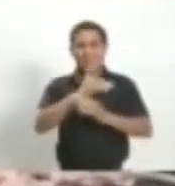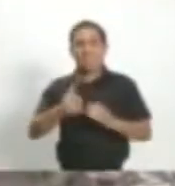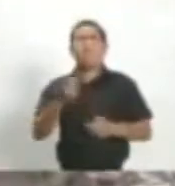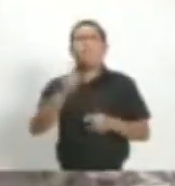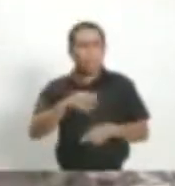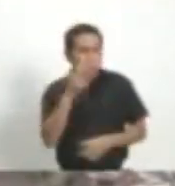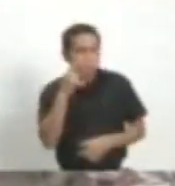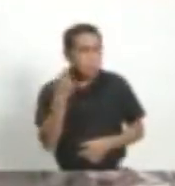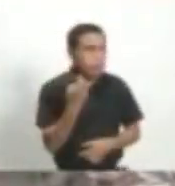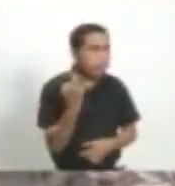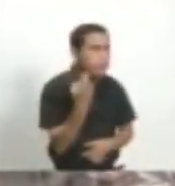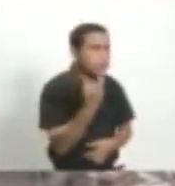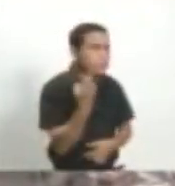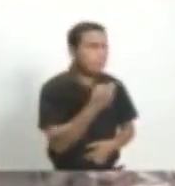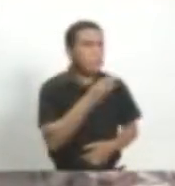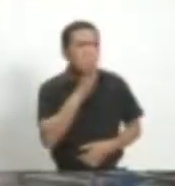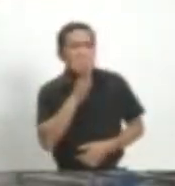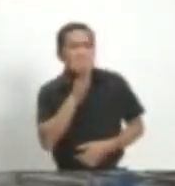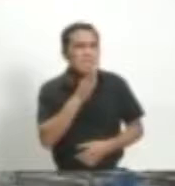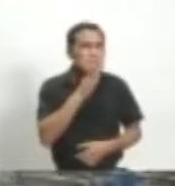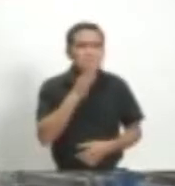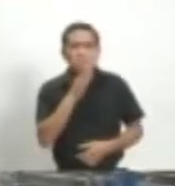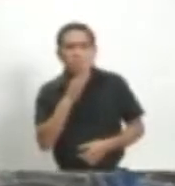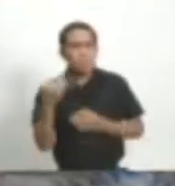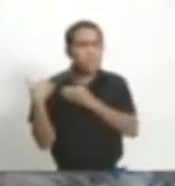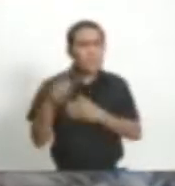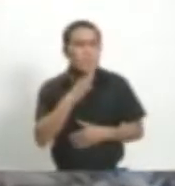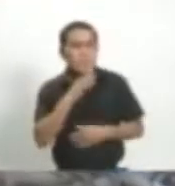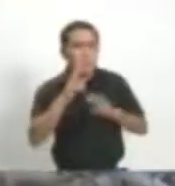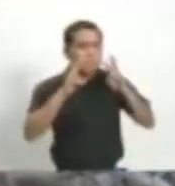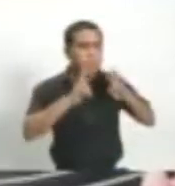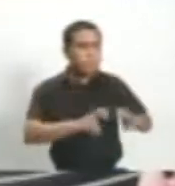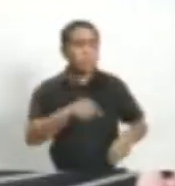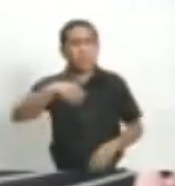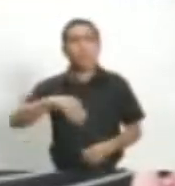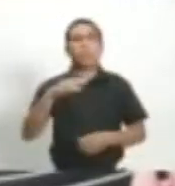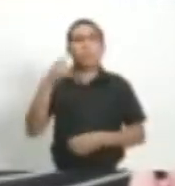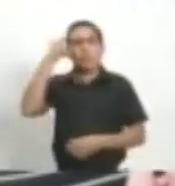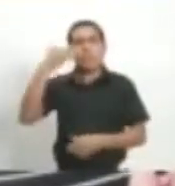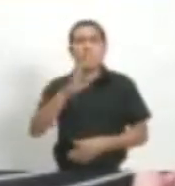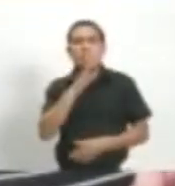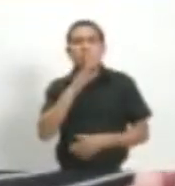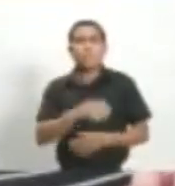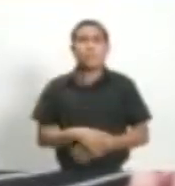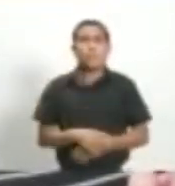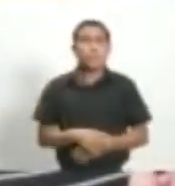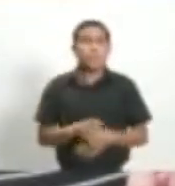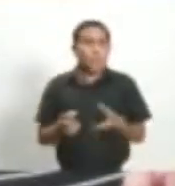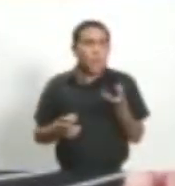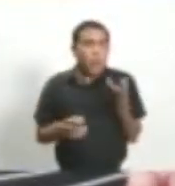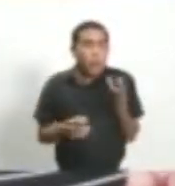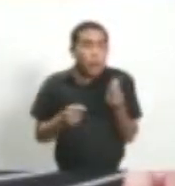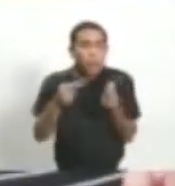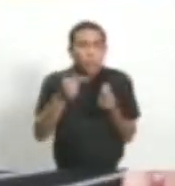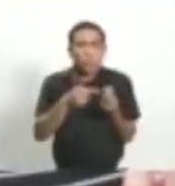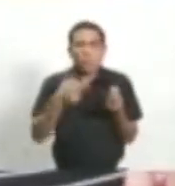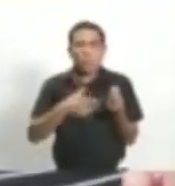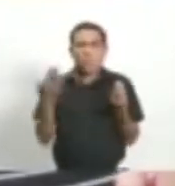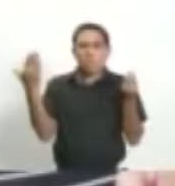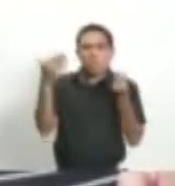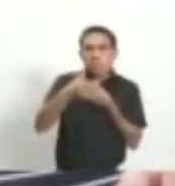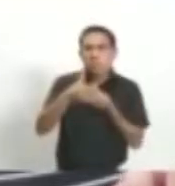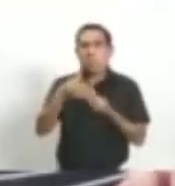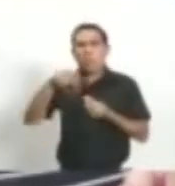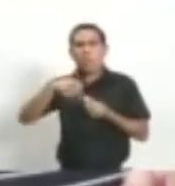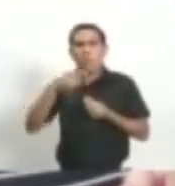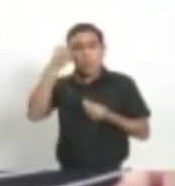qué acciones ha tomado para evitar las construcciones ilegales en la ciudad. Hay una mafia, no solamente en nuestra ciudad, sino en muchas ciudades de